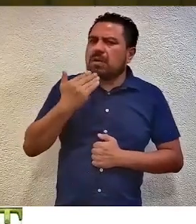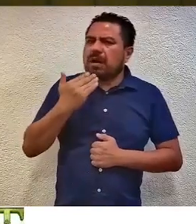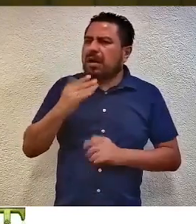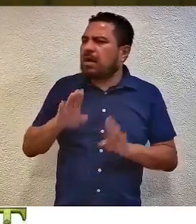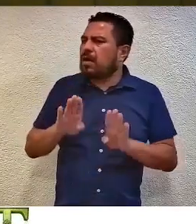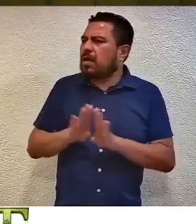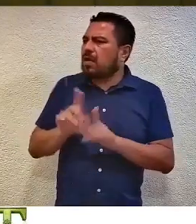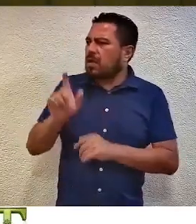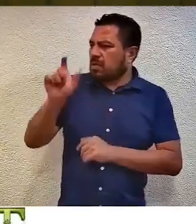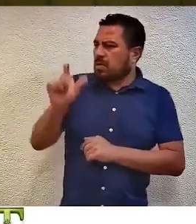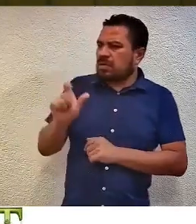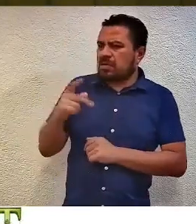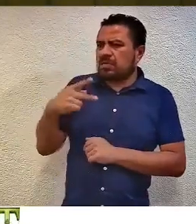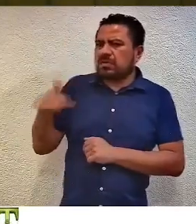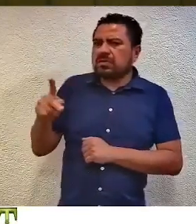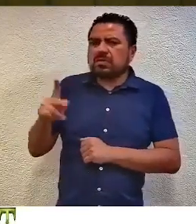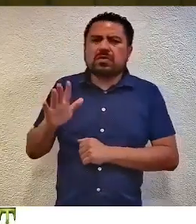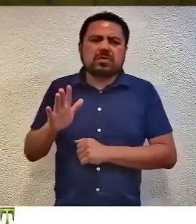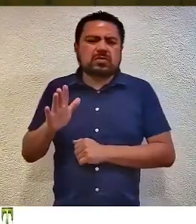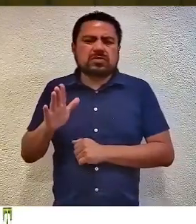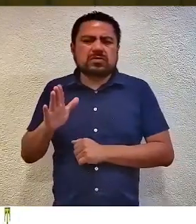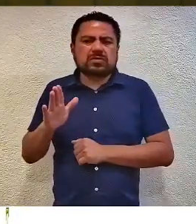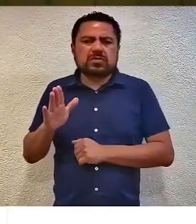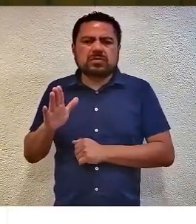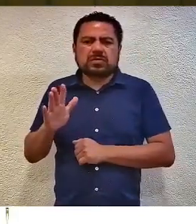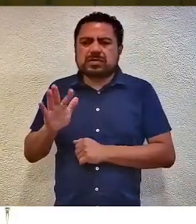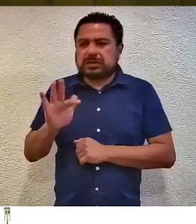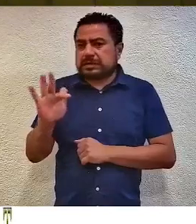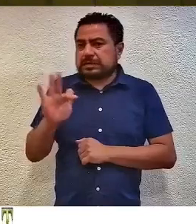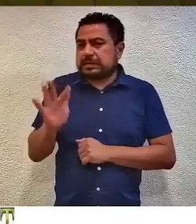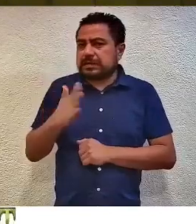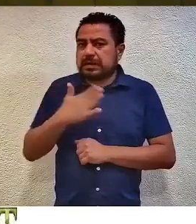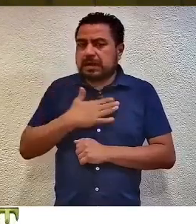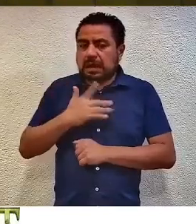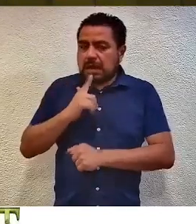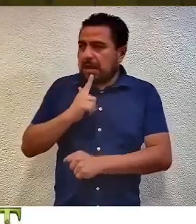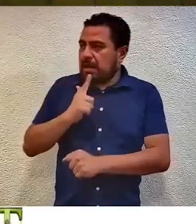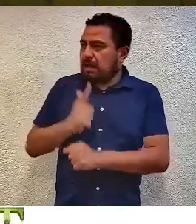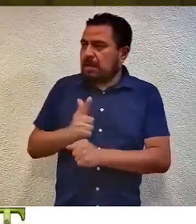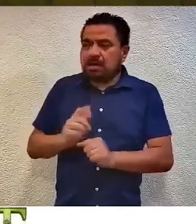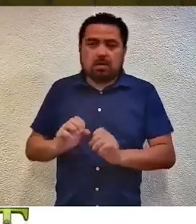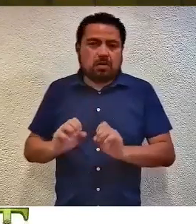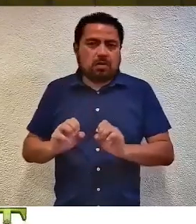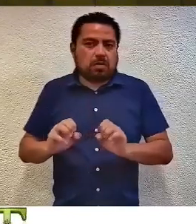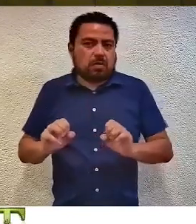función con motivo de su puesto, al menos que yo me haya dado cuenta.